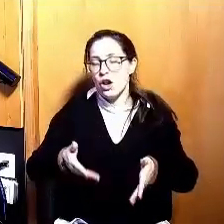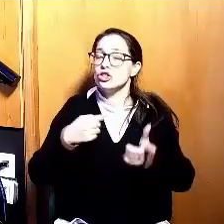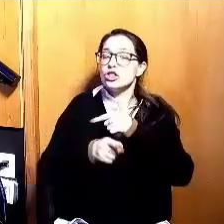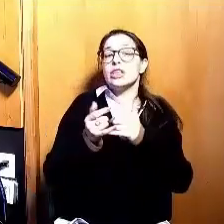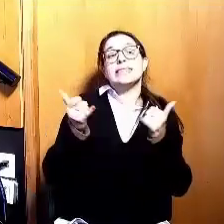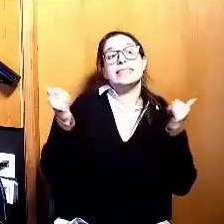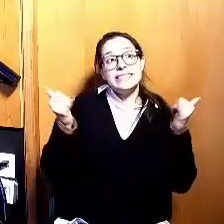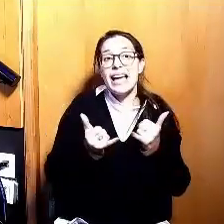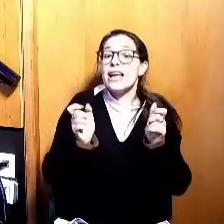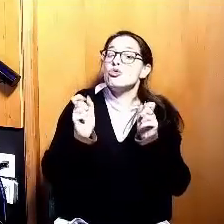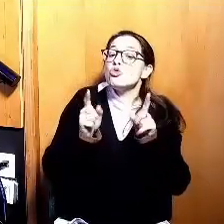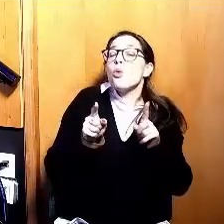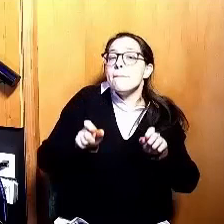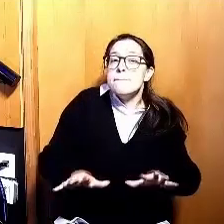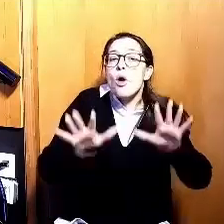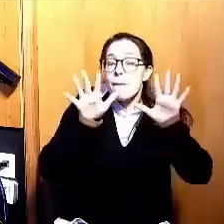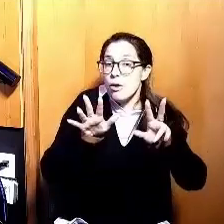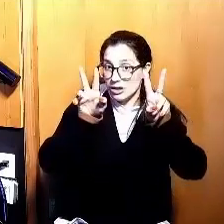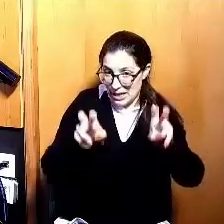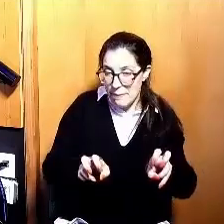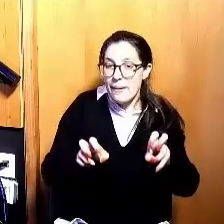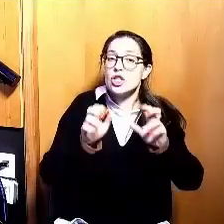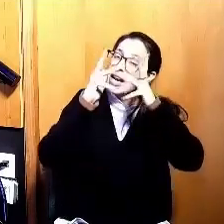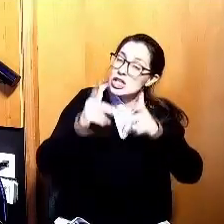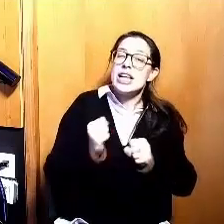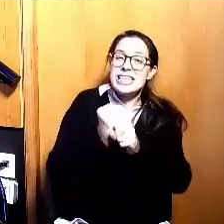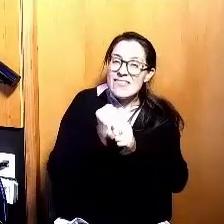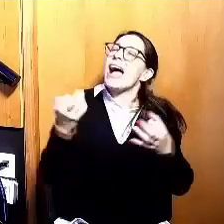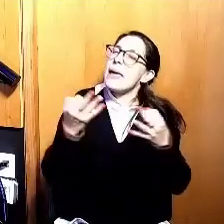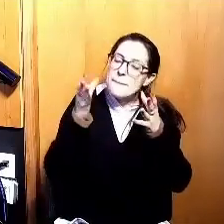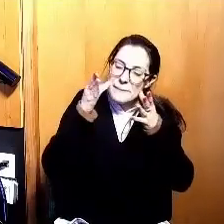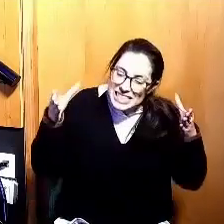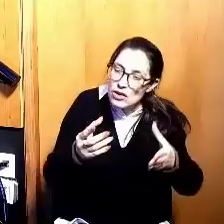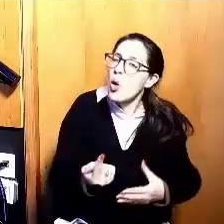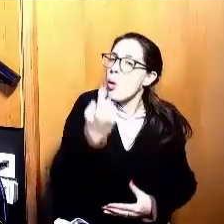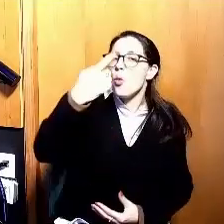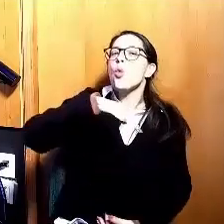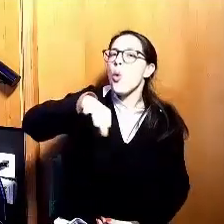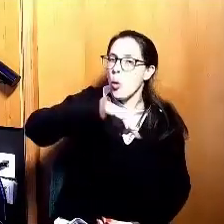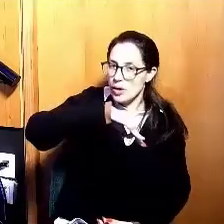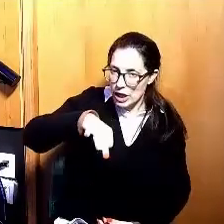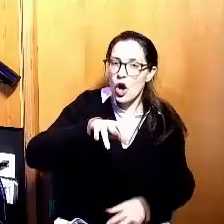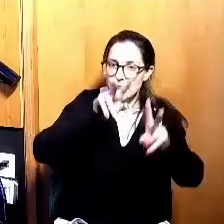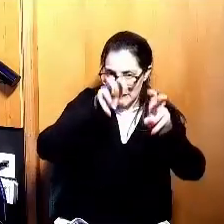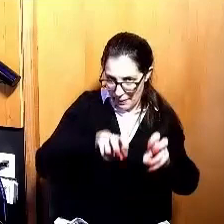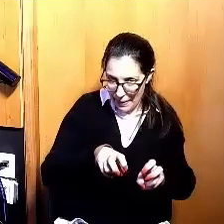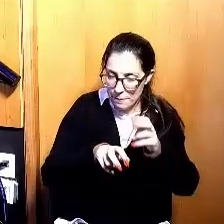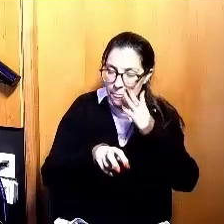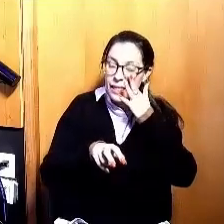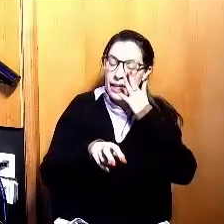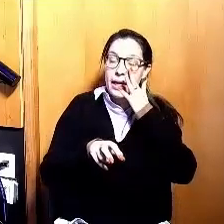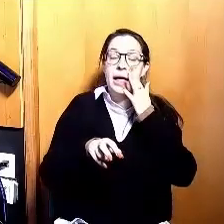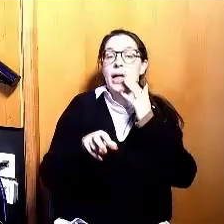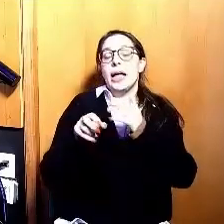agendas intrínsecas, organizaciones que trabajan específicamente un solo tema de datos abiertos y no datos abiertos como transversal,